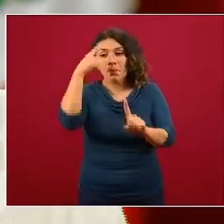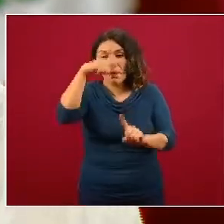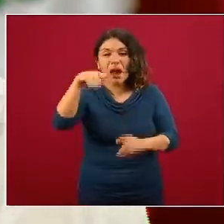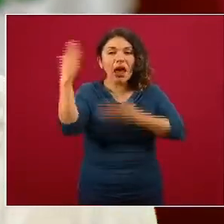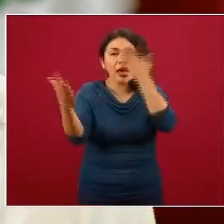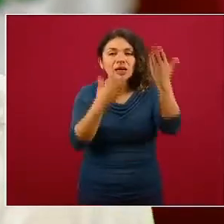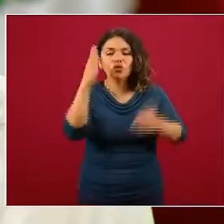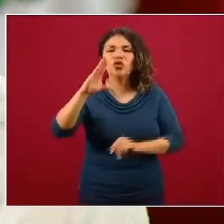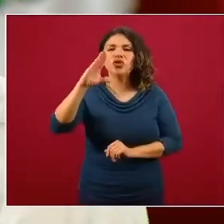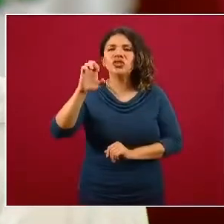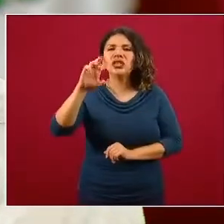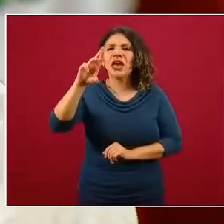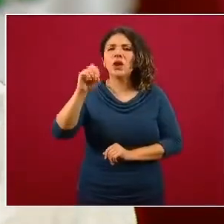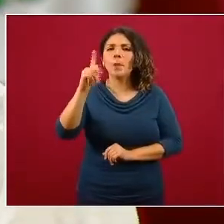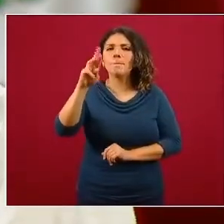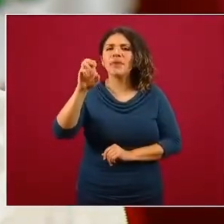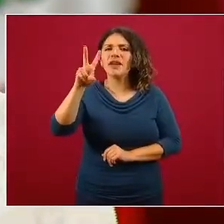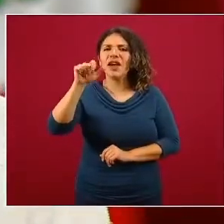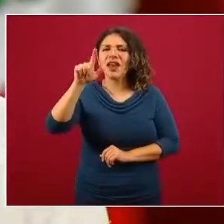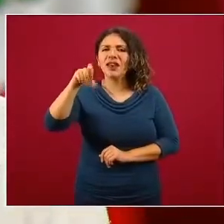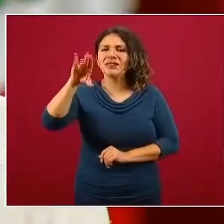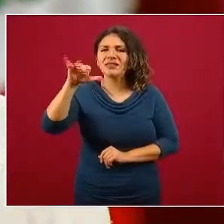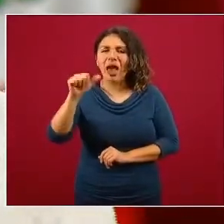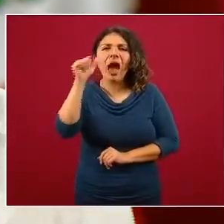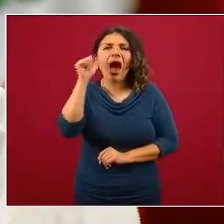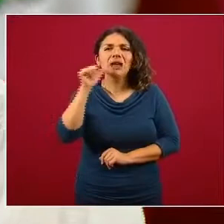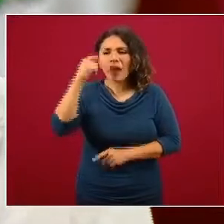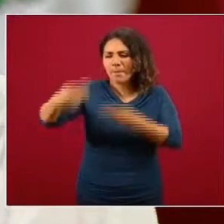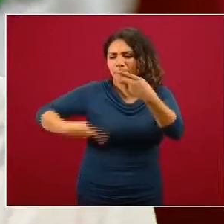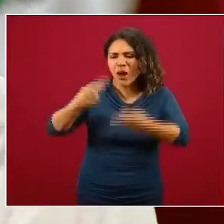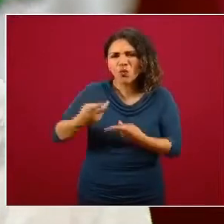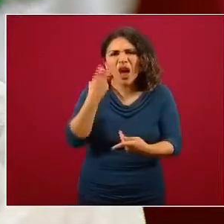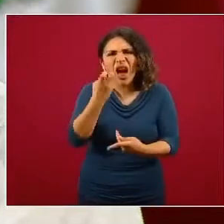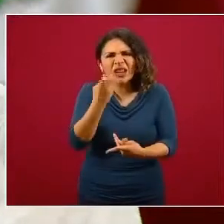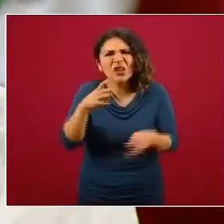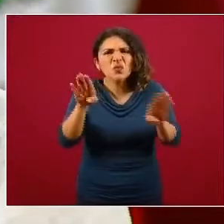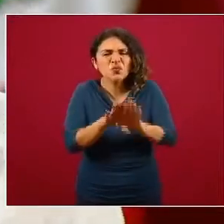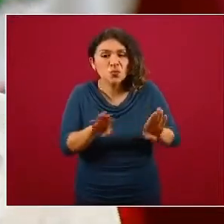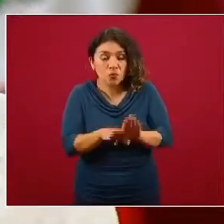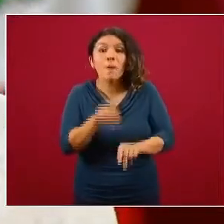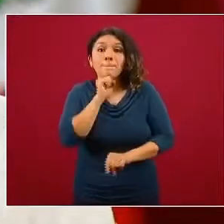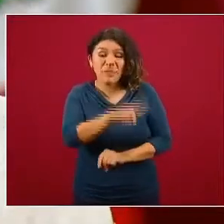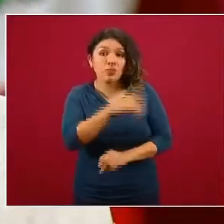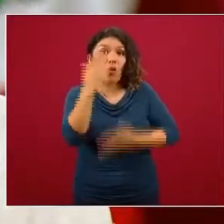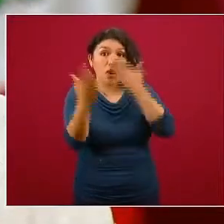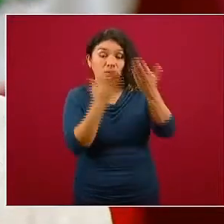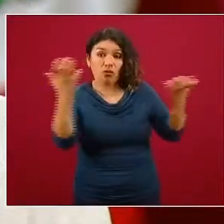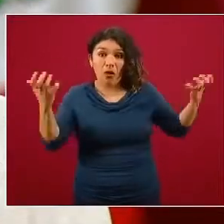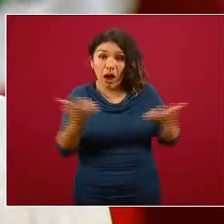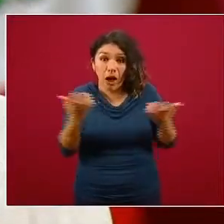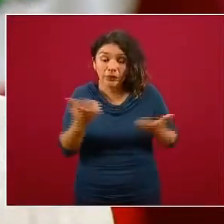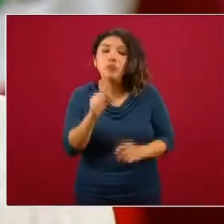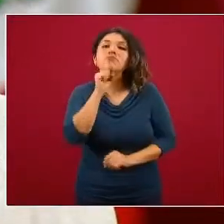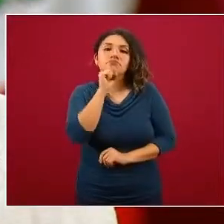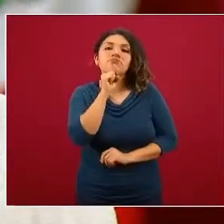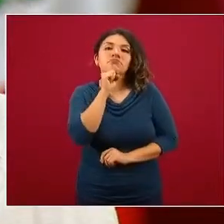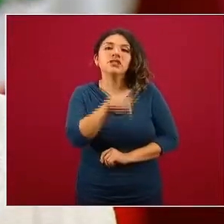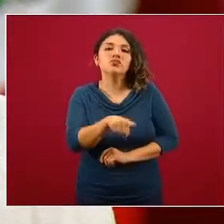estudios de cero prevalencia. Me preguntaban ayer cómo íbamos con esto. Parte de los estudios serán